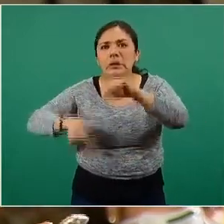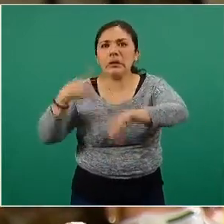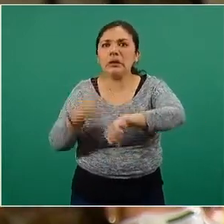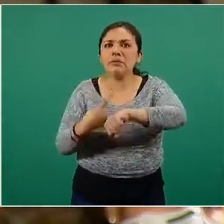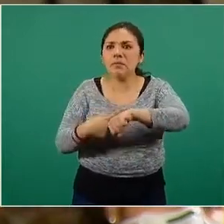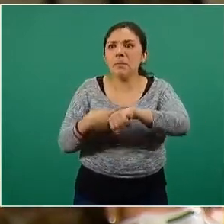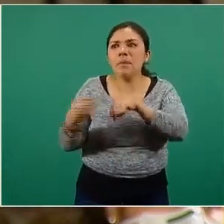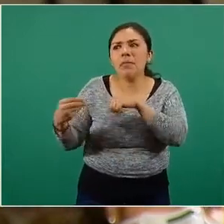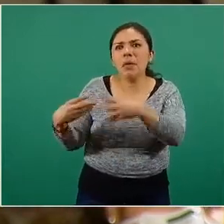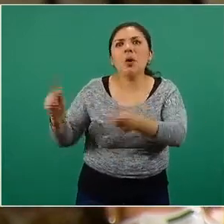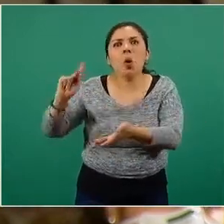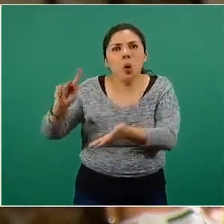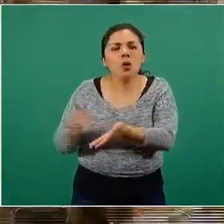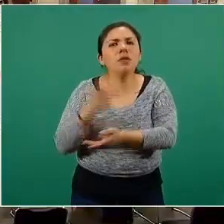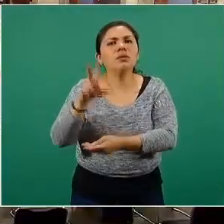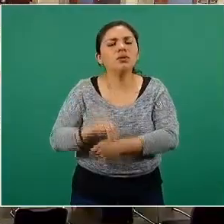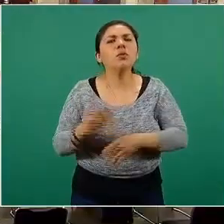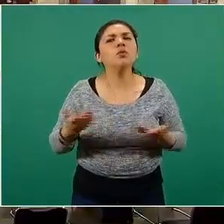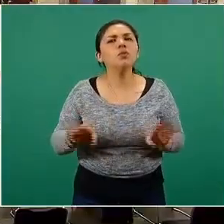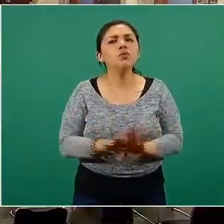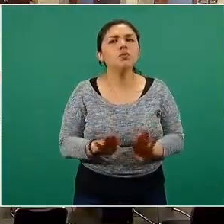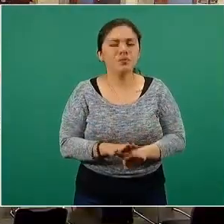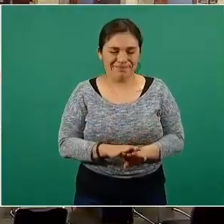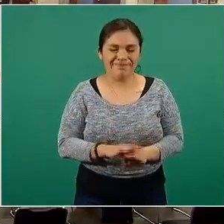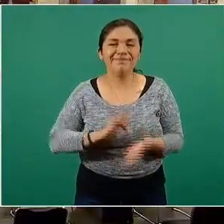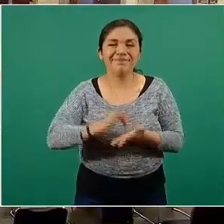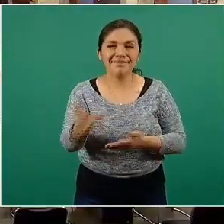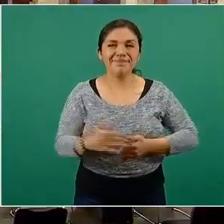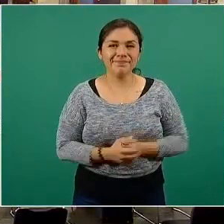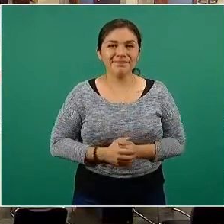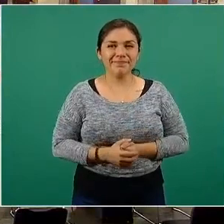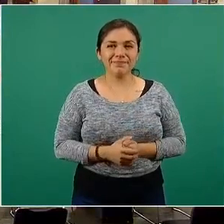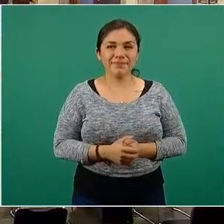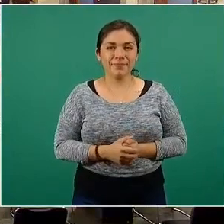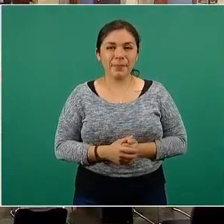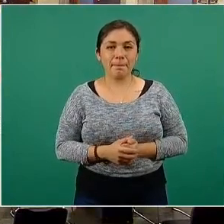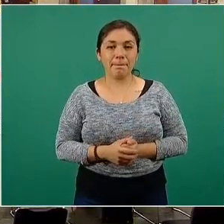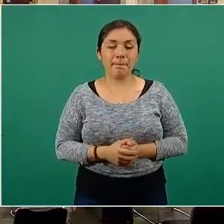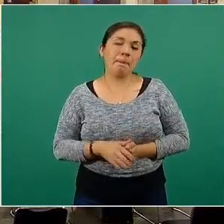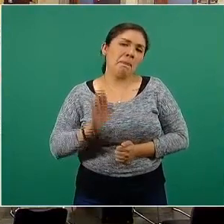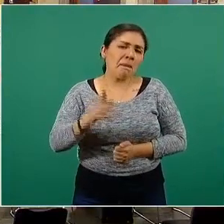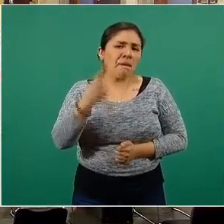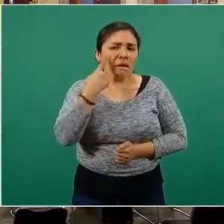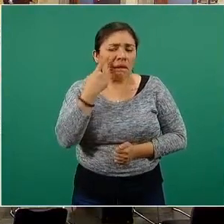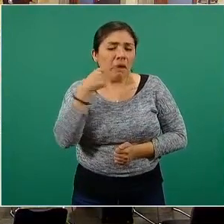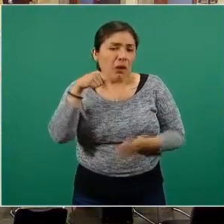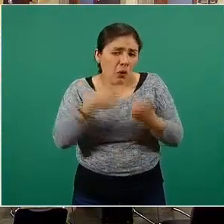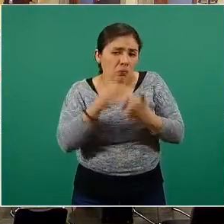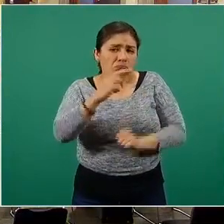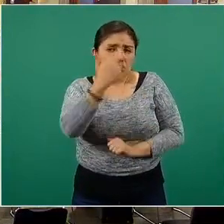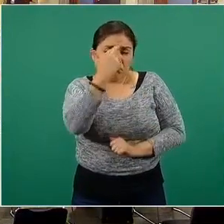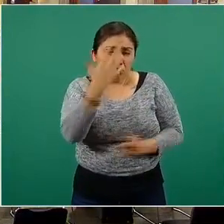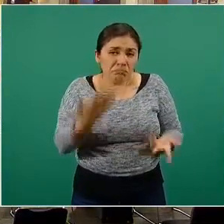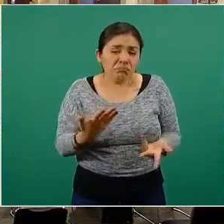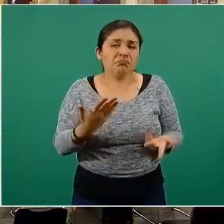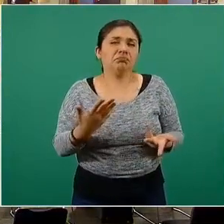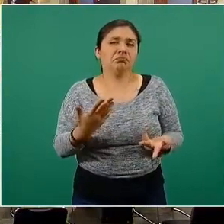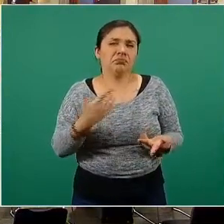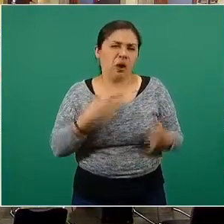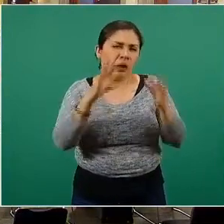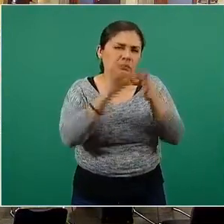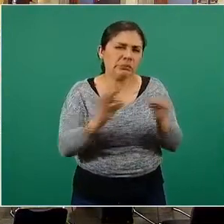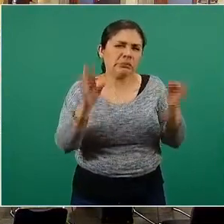de evitar un posible rebrote. Gracias. Muchísimas gracias. Pues miren, recordando, ya lo hemos